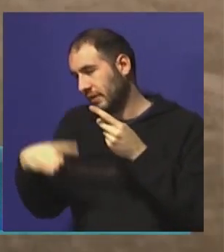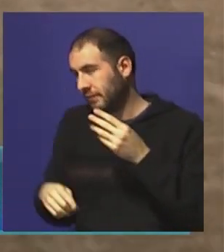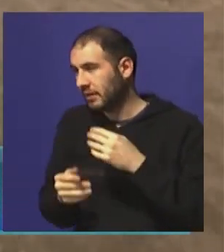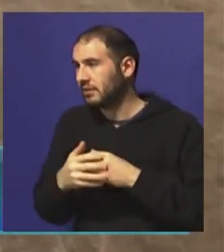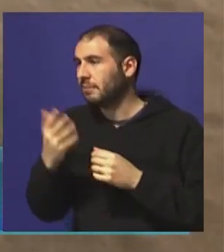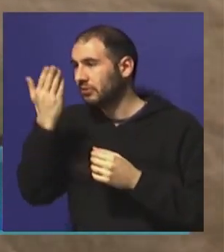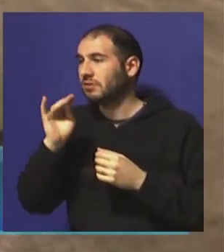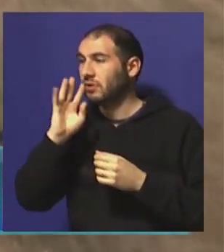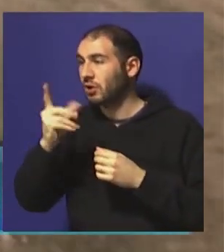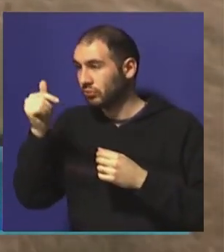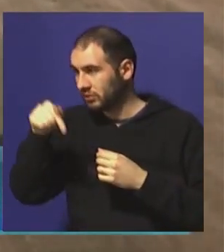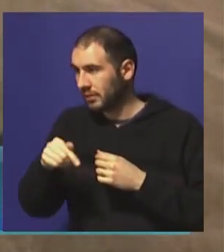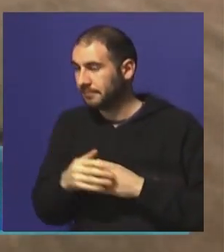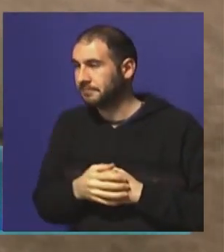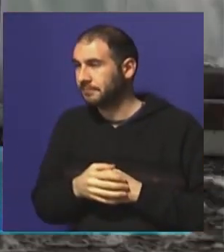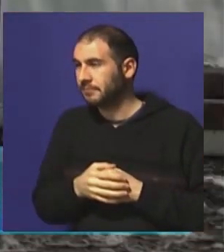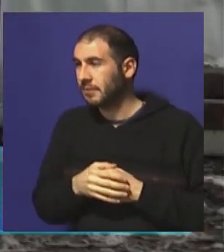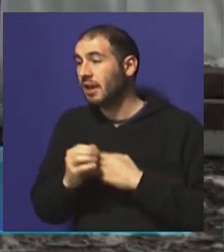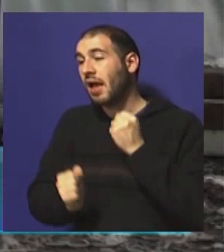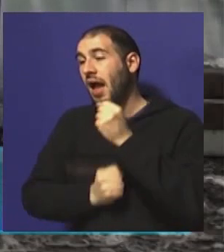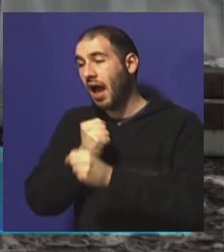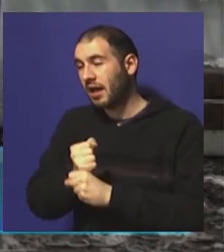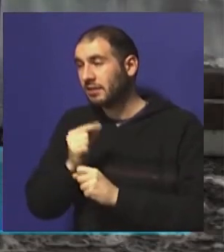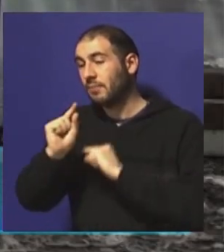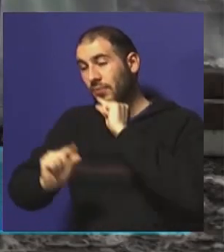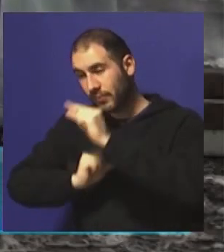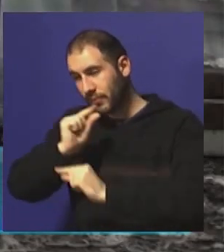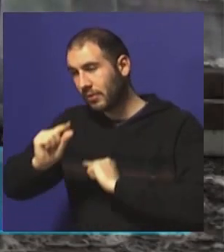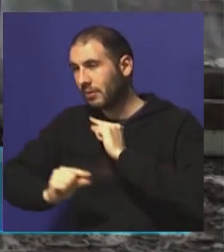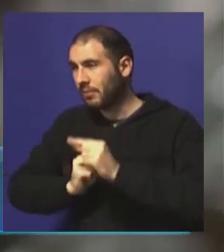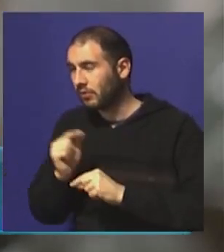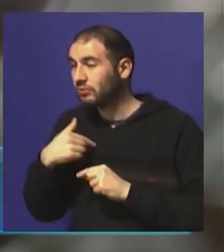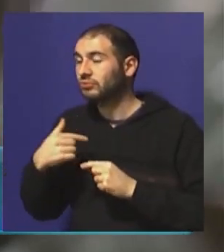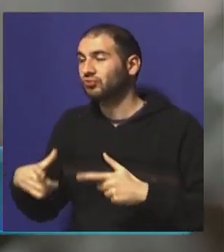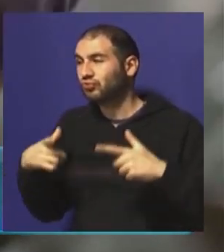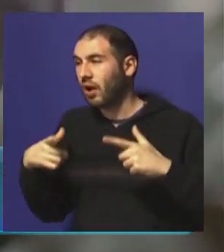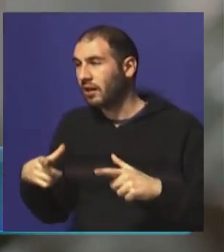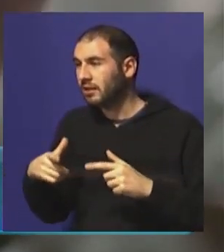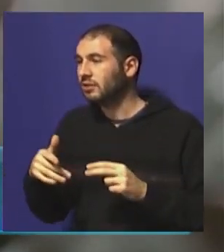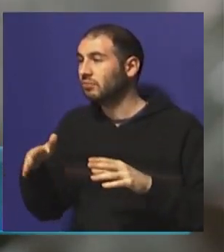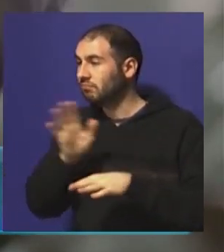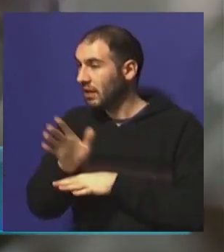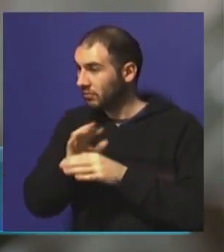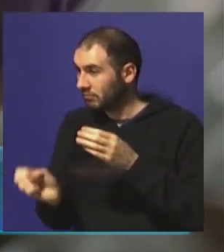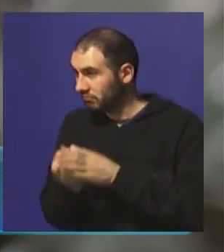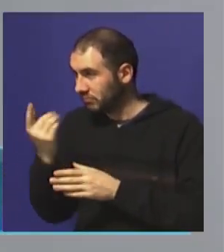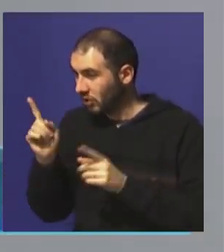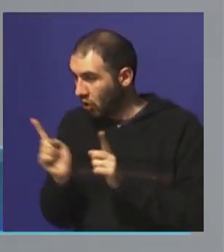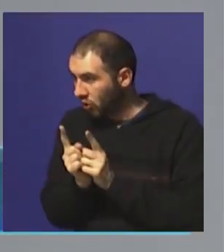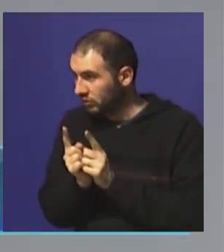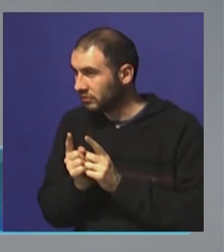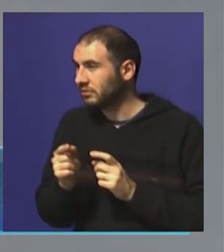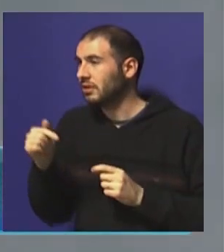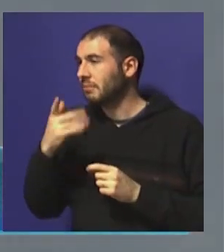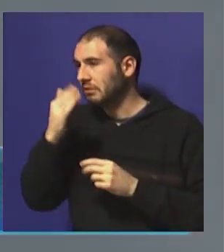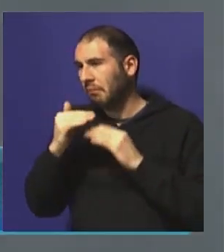director ruso muy bueno. Hasta que de a poco, bueno, tuve la suerte de que había hecho cortos, que pensé que no los iba a